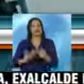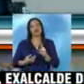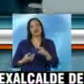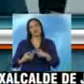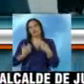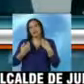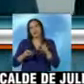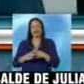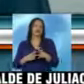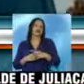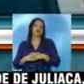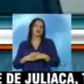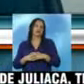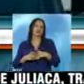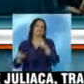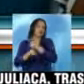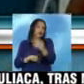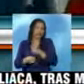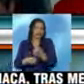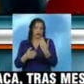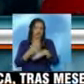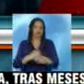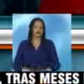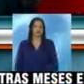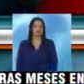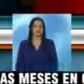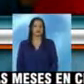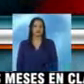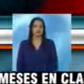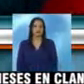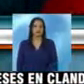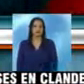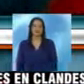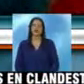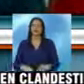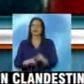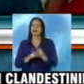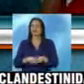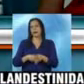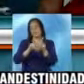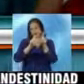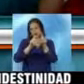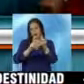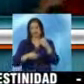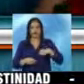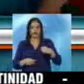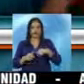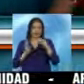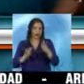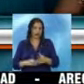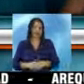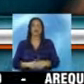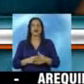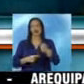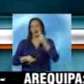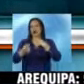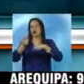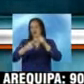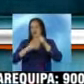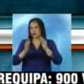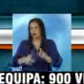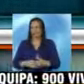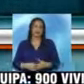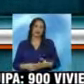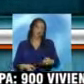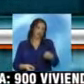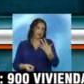de resistencia, ¿no? Sí, les escuchamos, estamos en vivo, les escuchamos. Claro que sí, también consultarle al alcalde, bueno, los comerciantes mencionaban